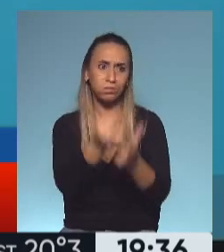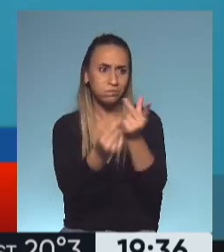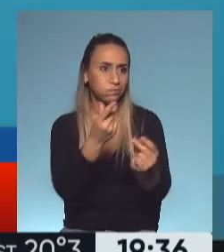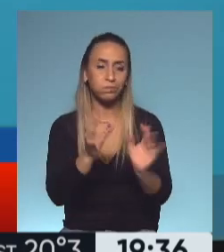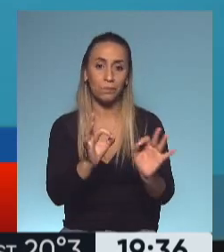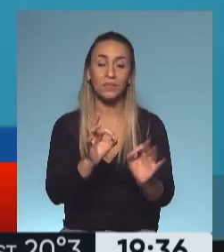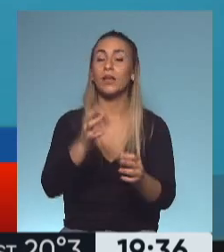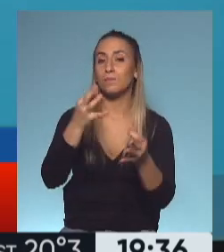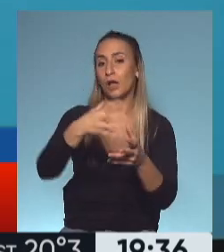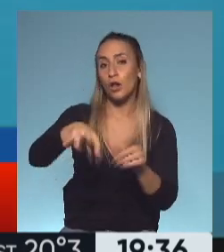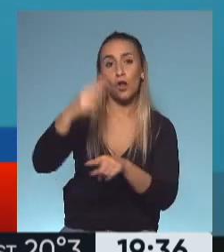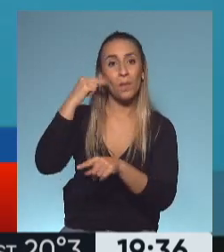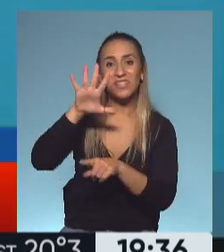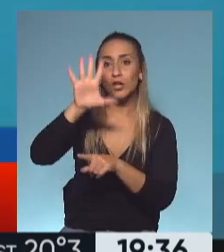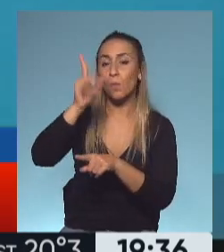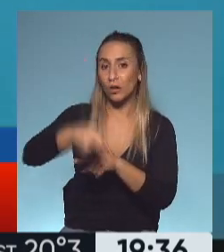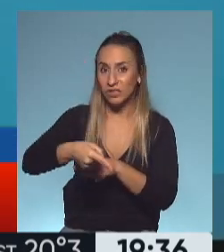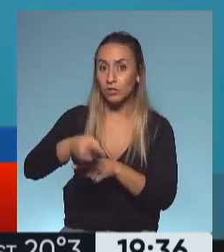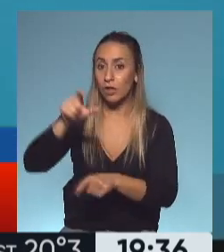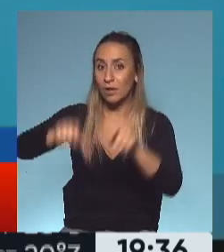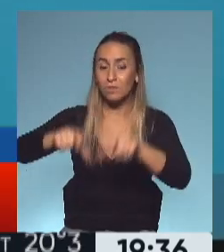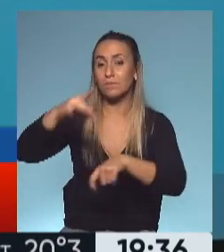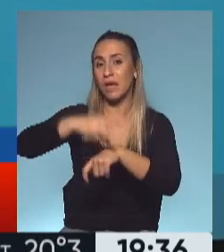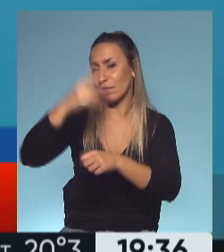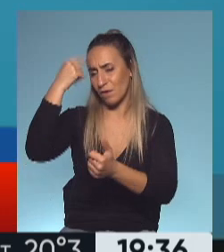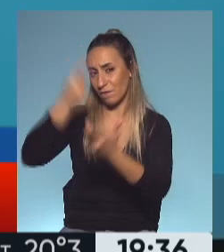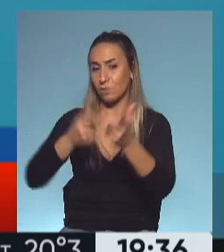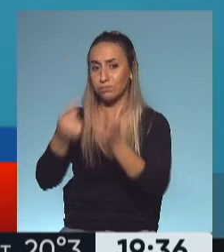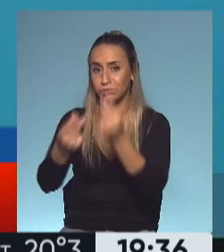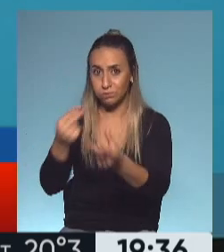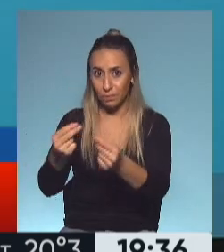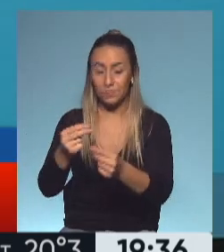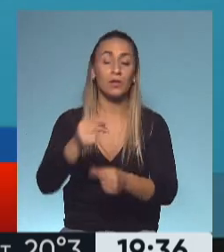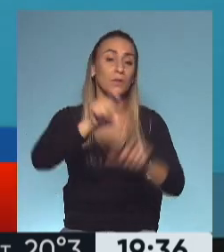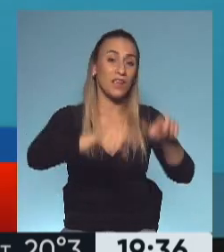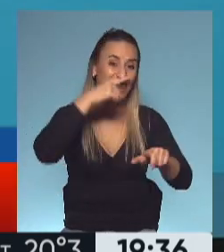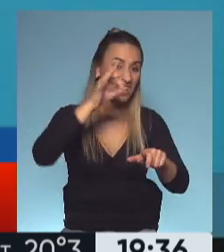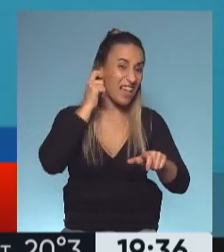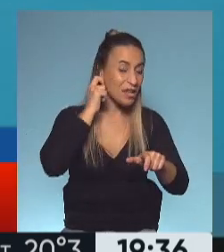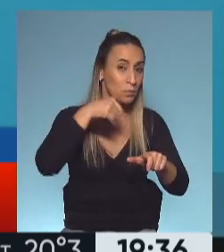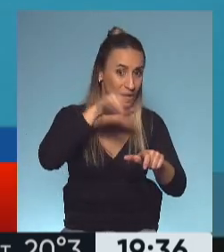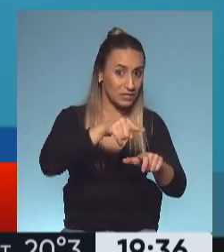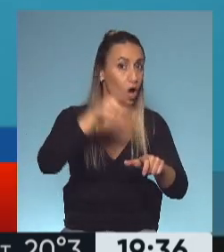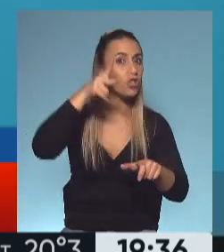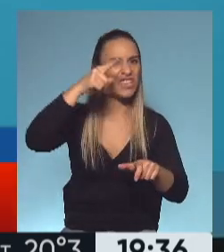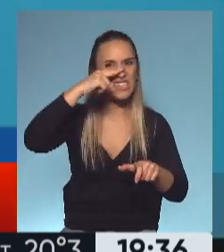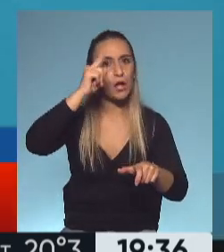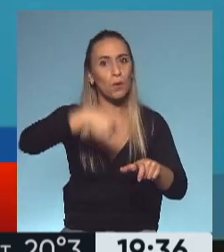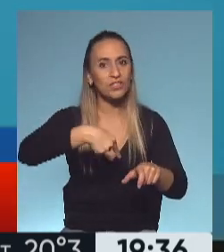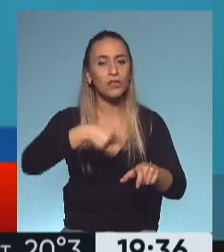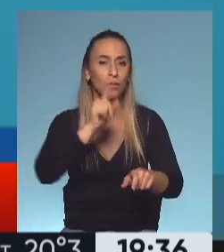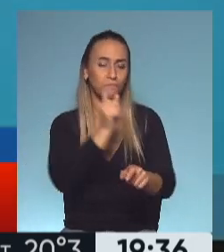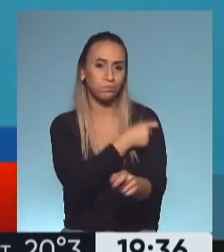salud 95% de cobertura, en los mayores de 70 años 87%